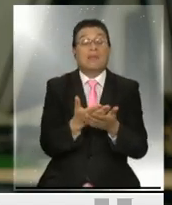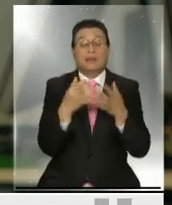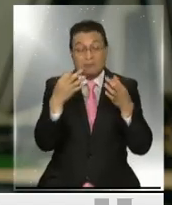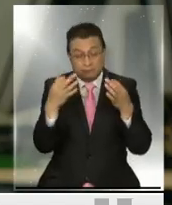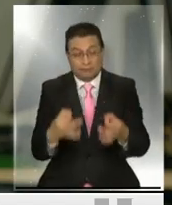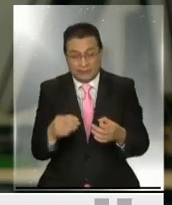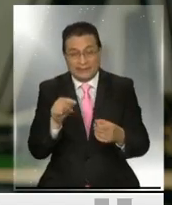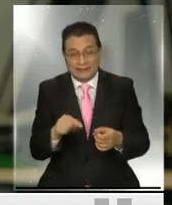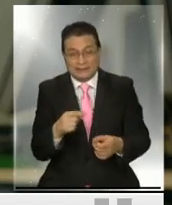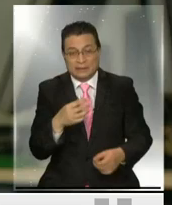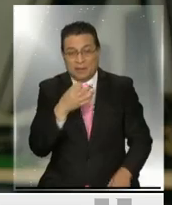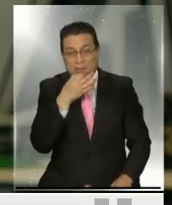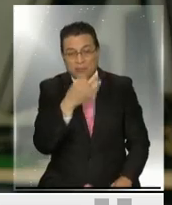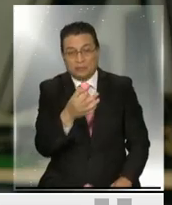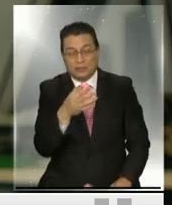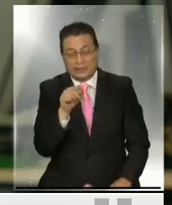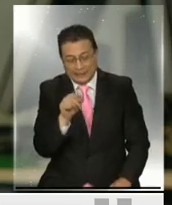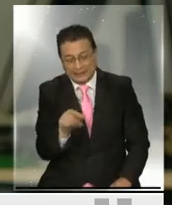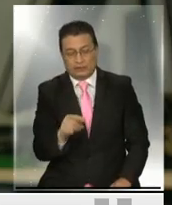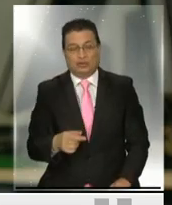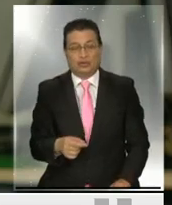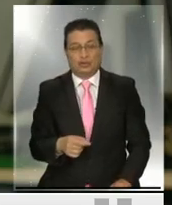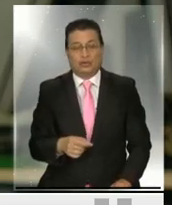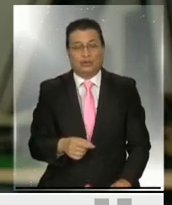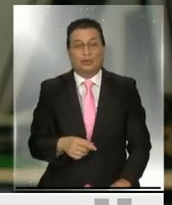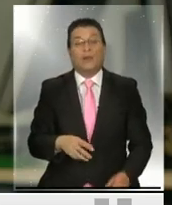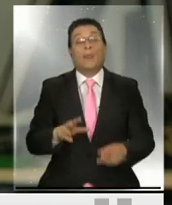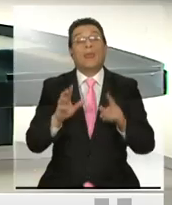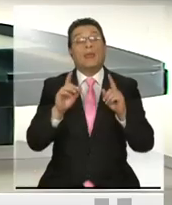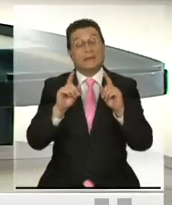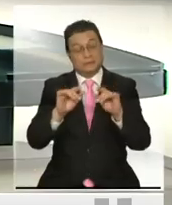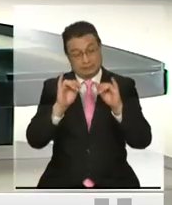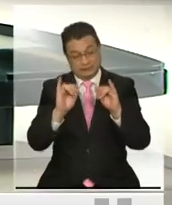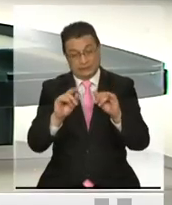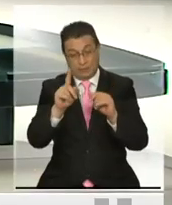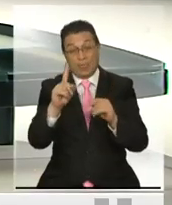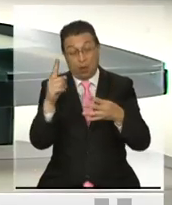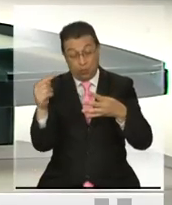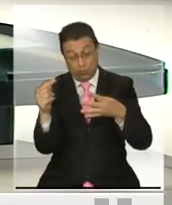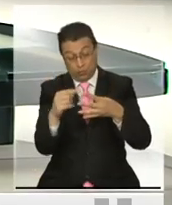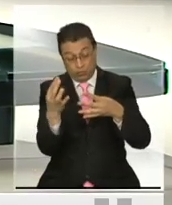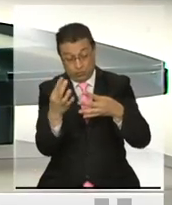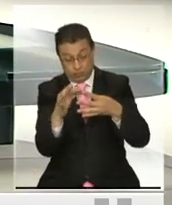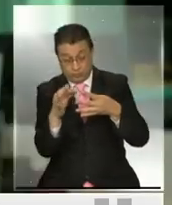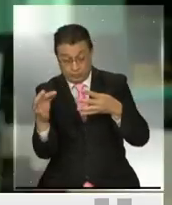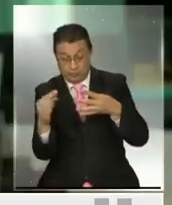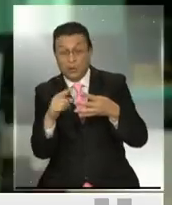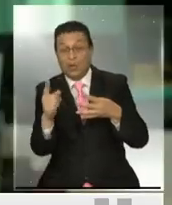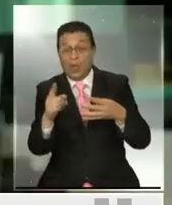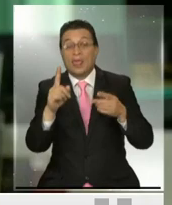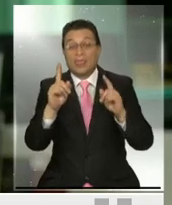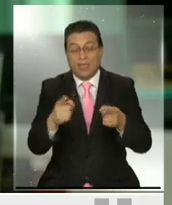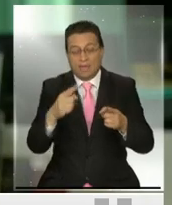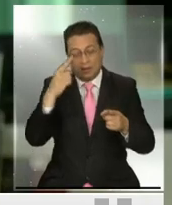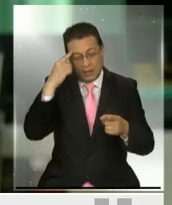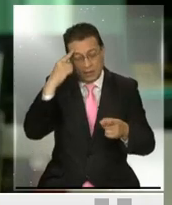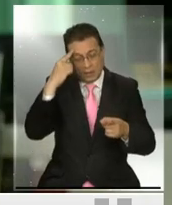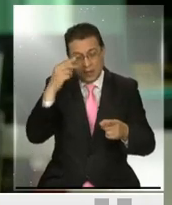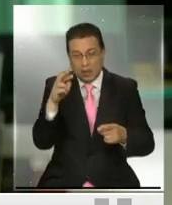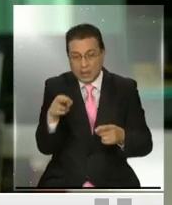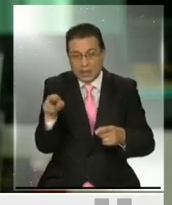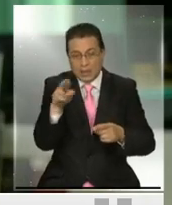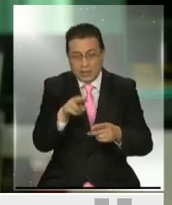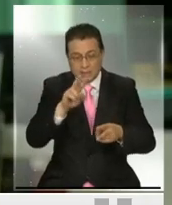concretas por eso se lo pongo de esa manera tan taxativa es que está bien yo es que yo creo que el punto que lo que yo sí creo es que tenemos que redefinir el